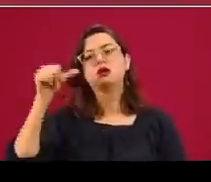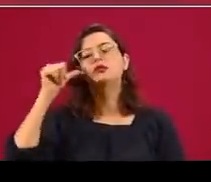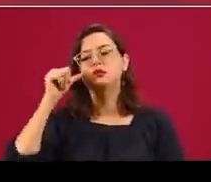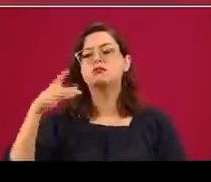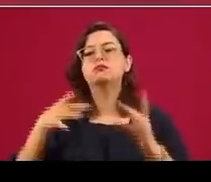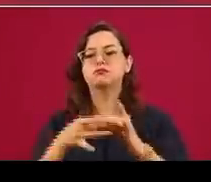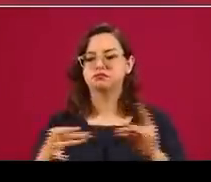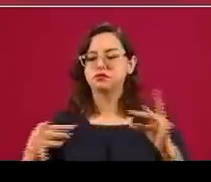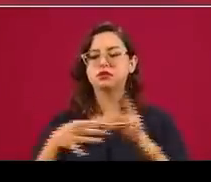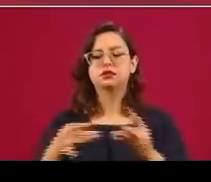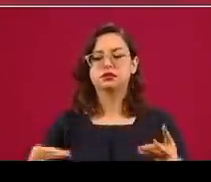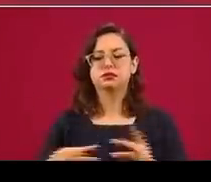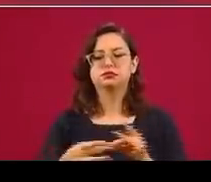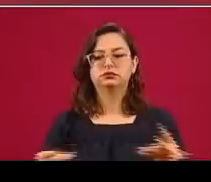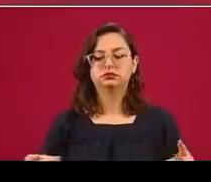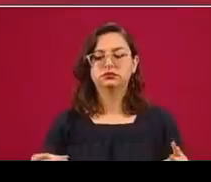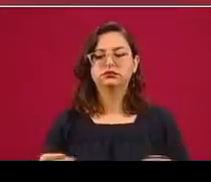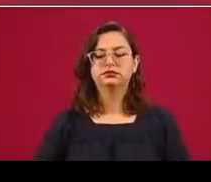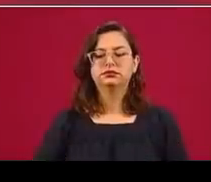tenemos